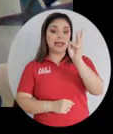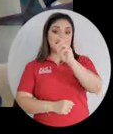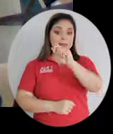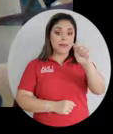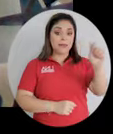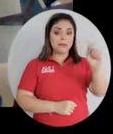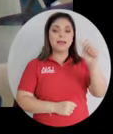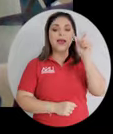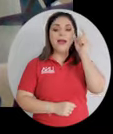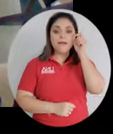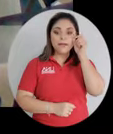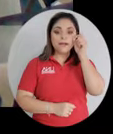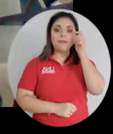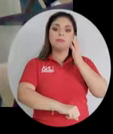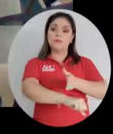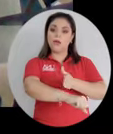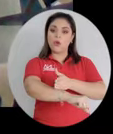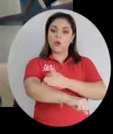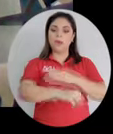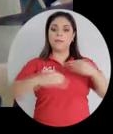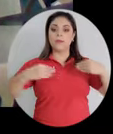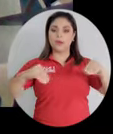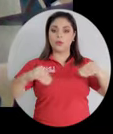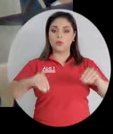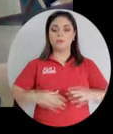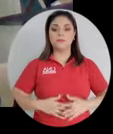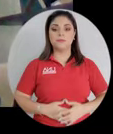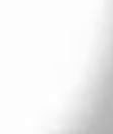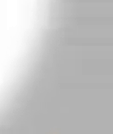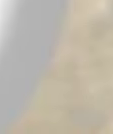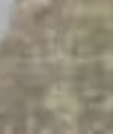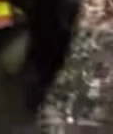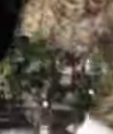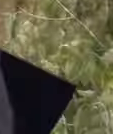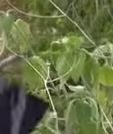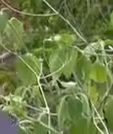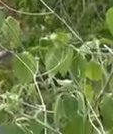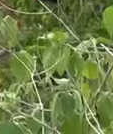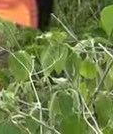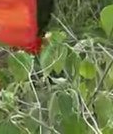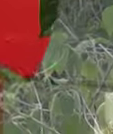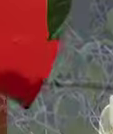de este año 2023, mejoremos las condiciones de mercado.